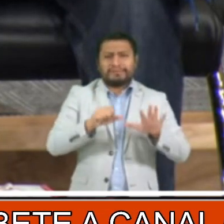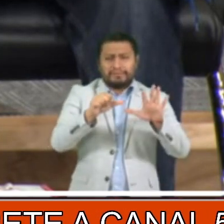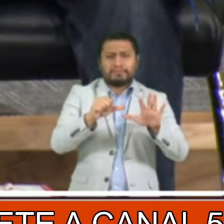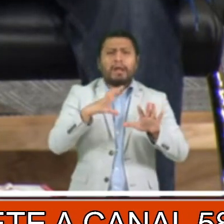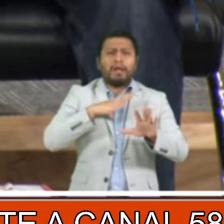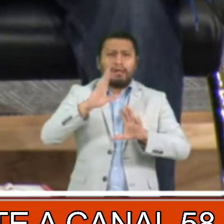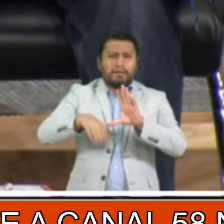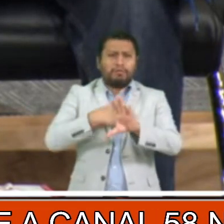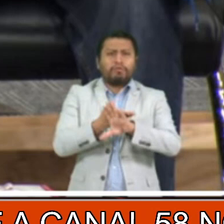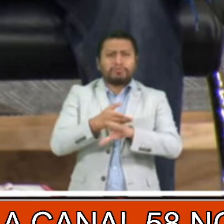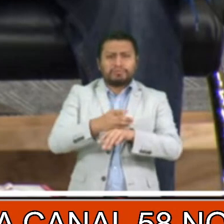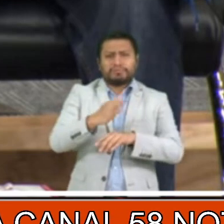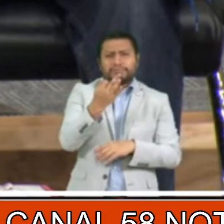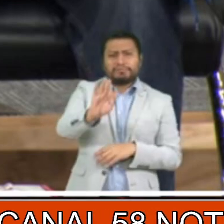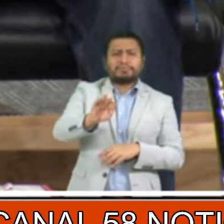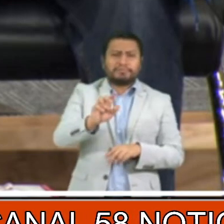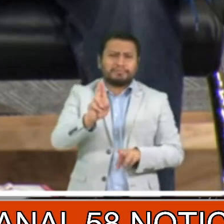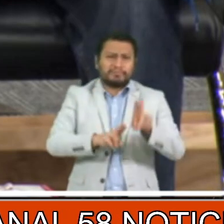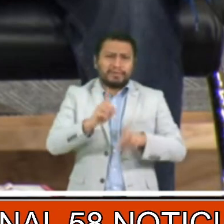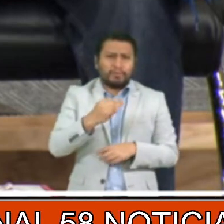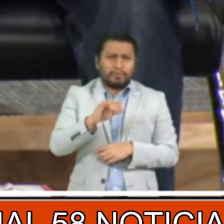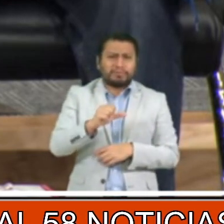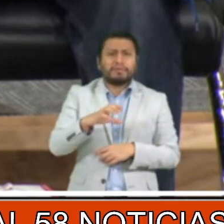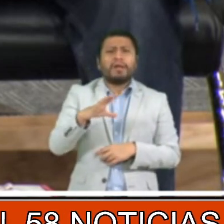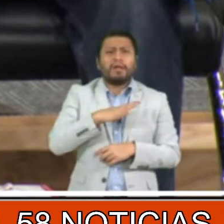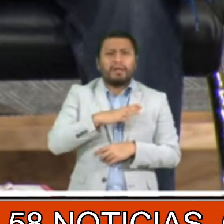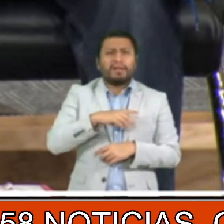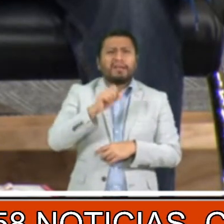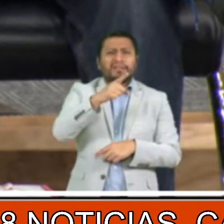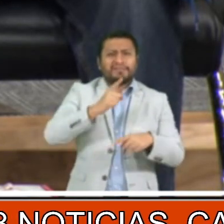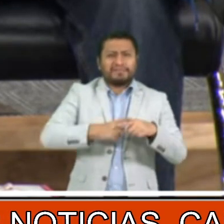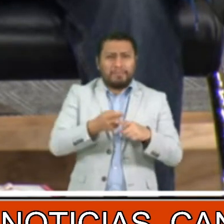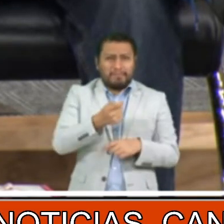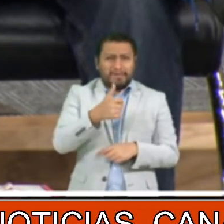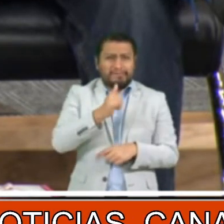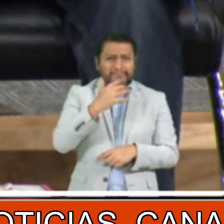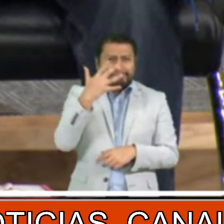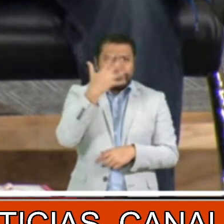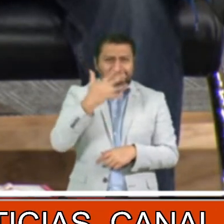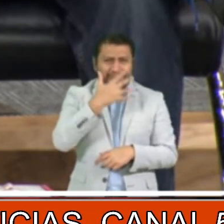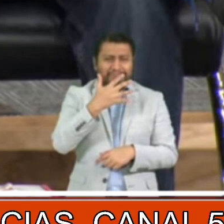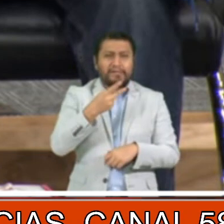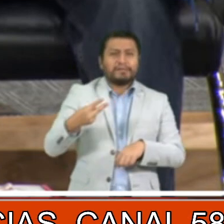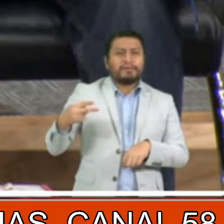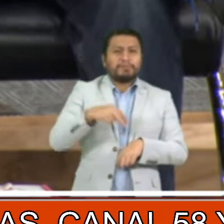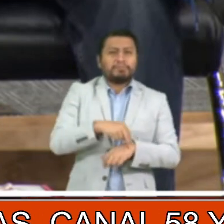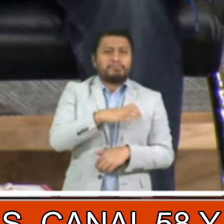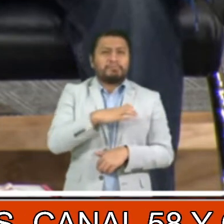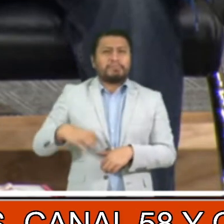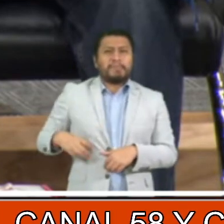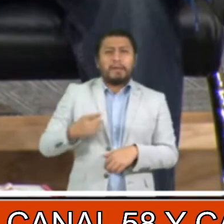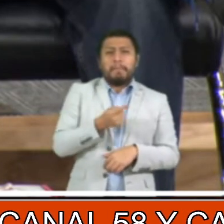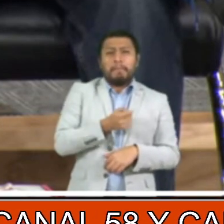democracia. Aquel impresentable y con algo de tufo etílico, candidato de la derecha, se impuso con una supuesta diferencia